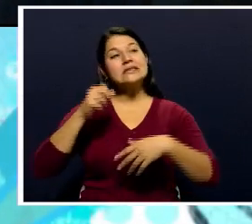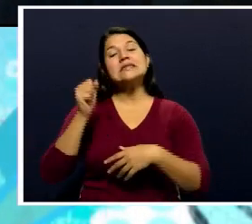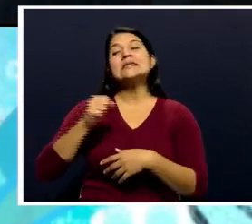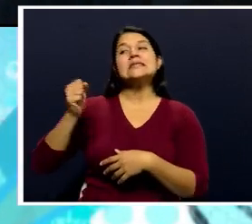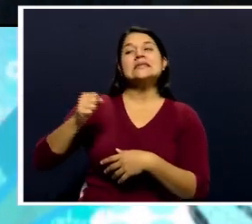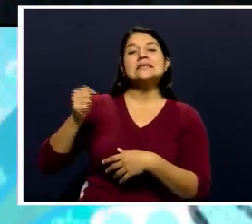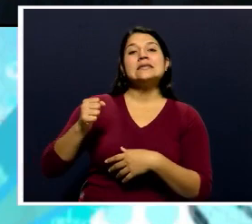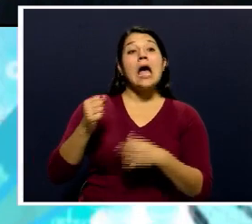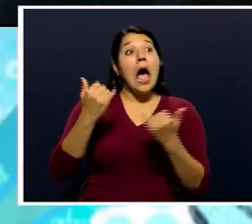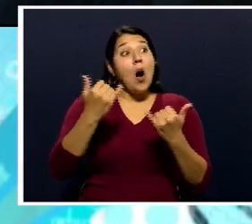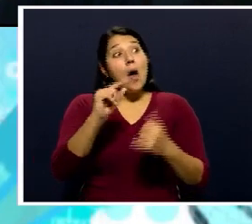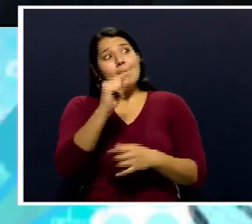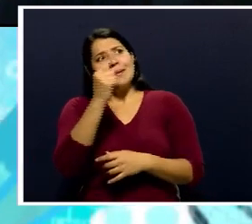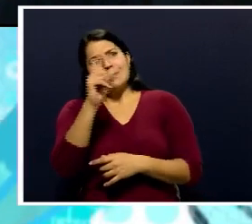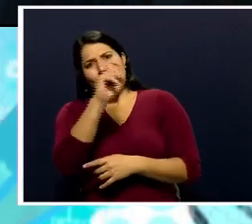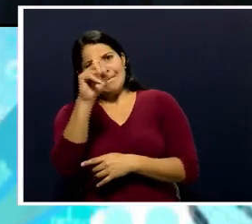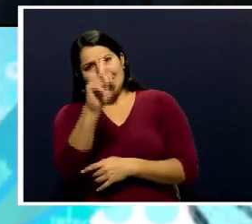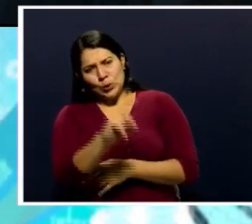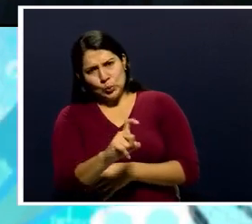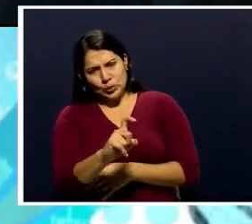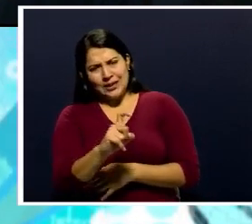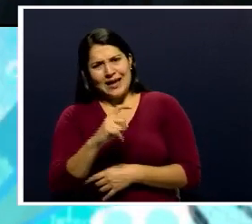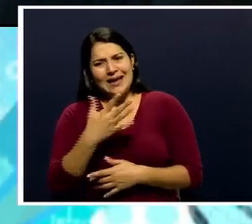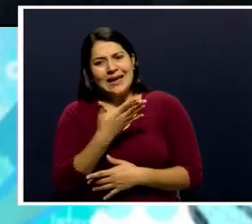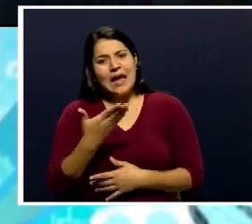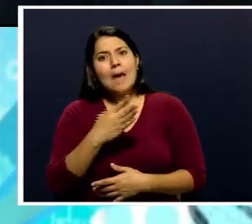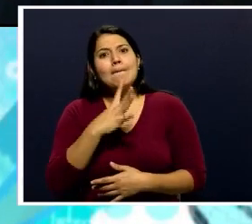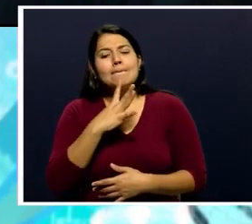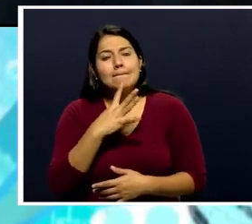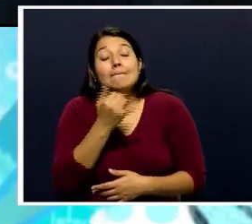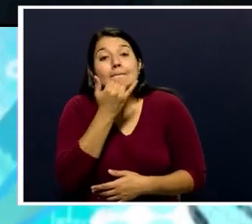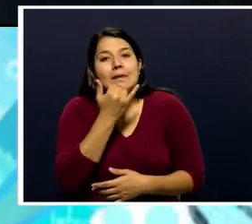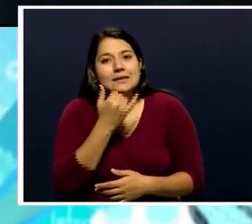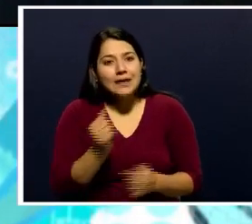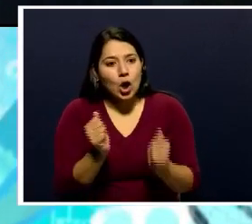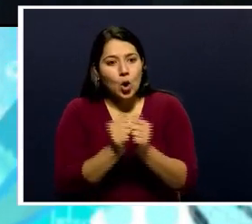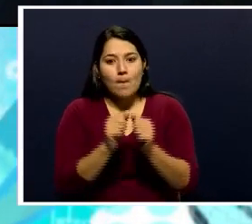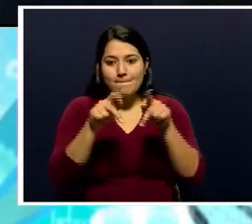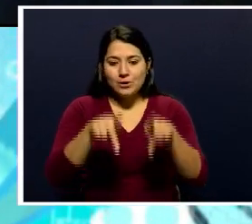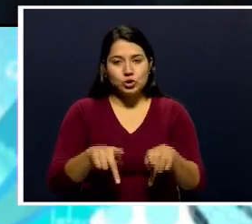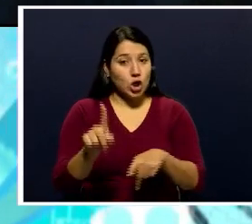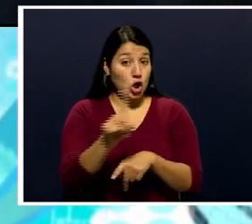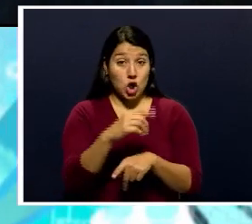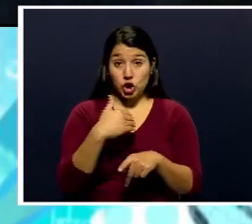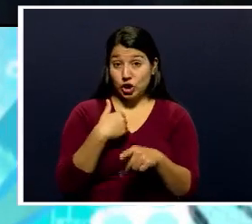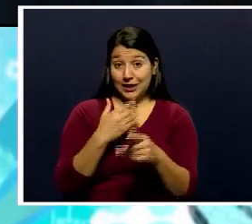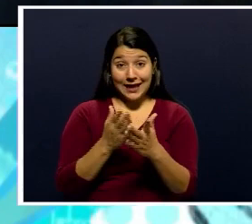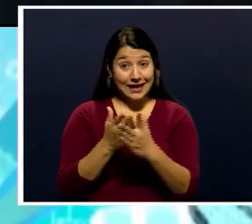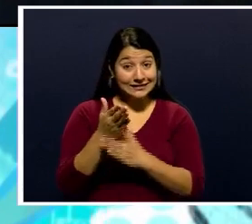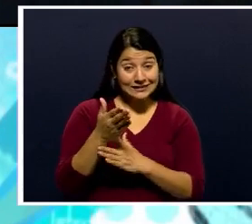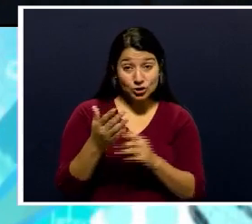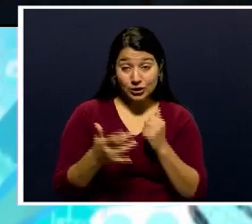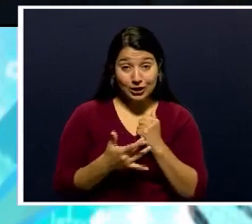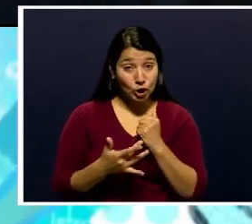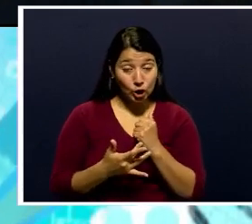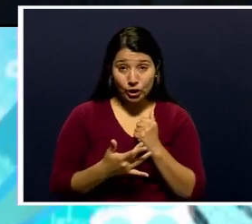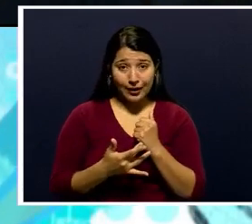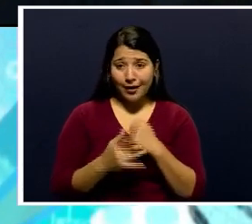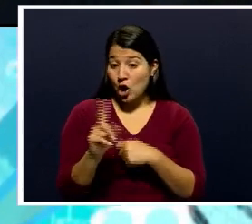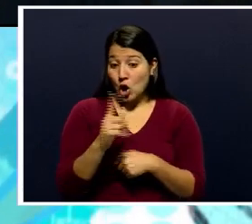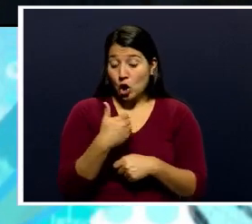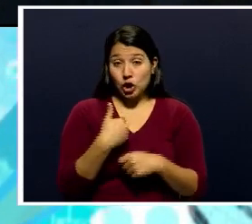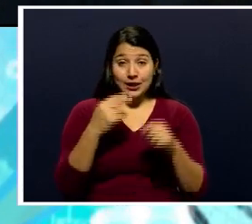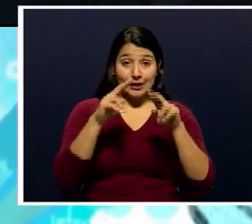Aquí surge la primera pregunta. ¿Qué pasa con la gente que no tiene acceso a esta tecnología, que no